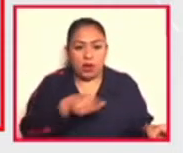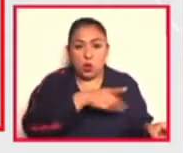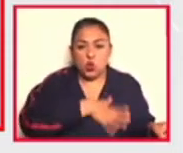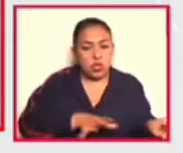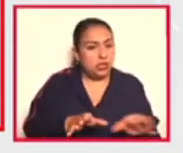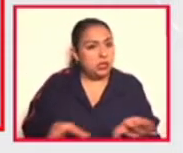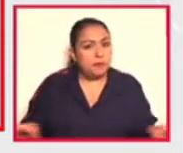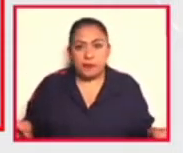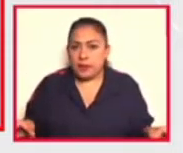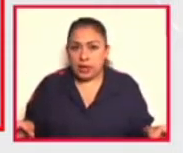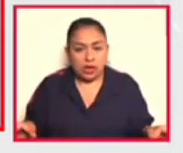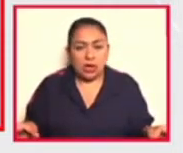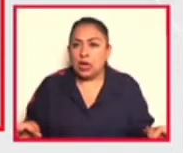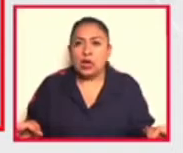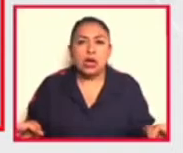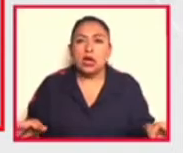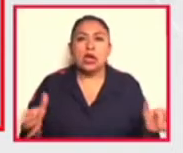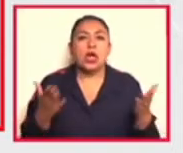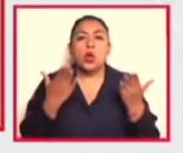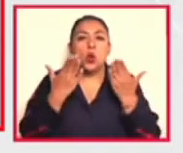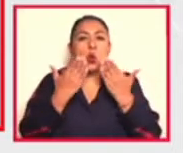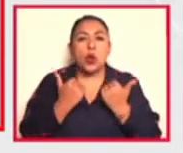dejó de haber una